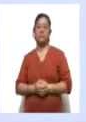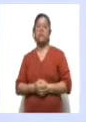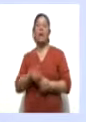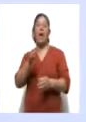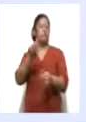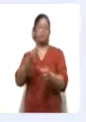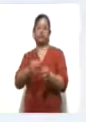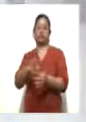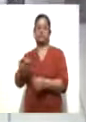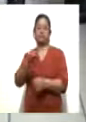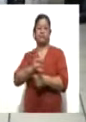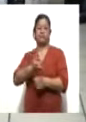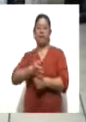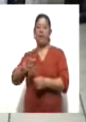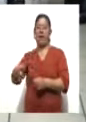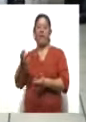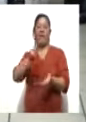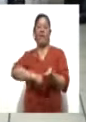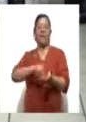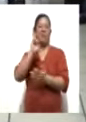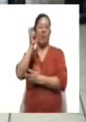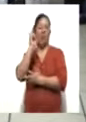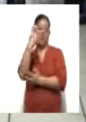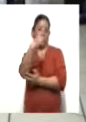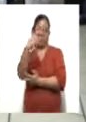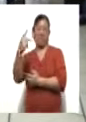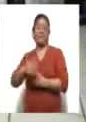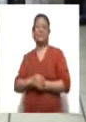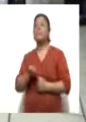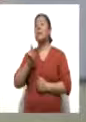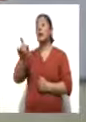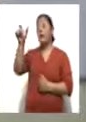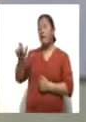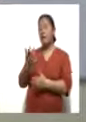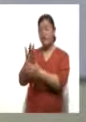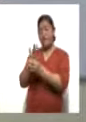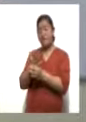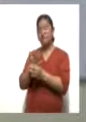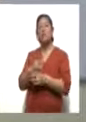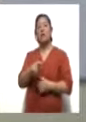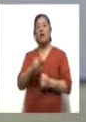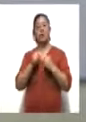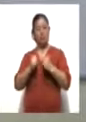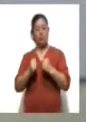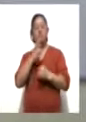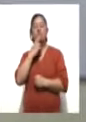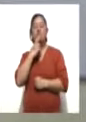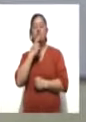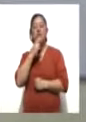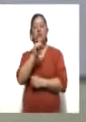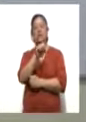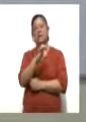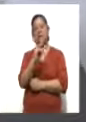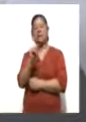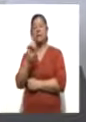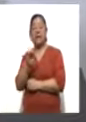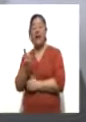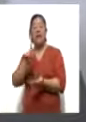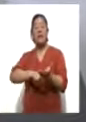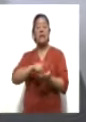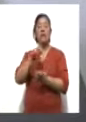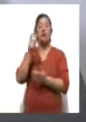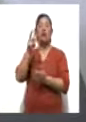interior de sus unidades. El funcionario estatal señaló que la SECTE refuerza el uso obligatorio del cubrebocas en el transporte público y